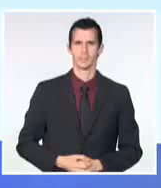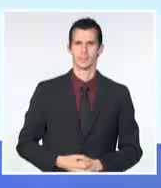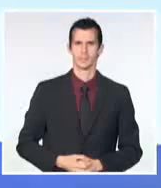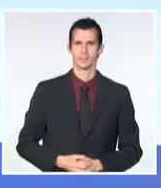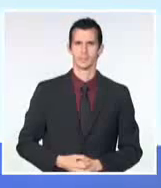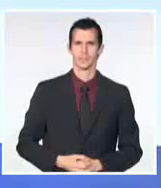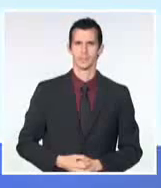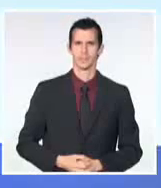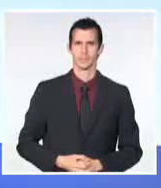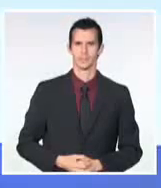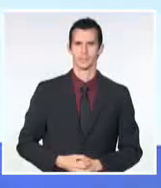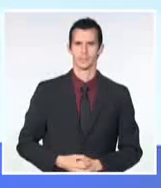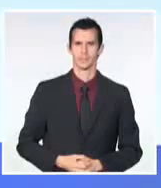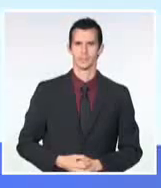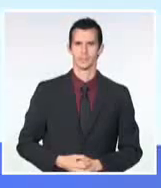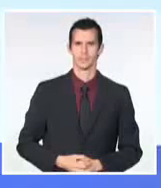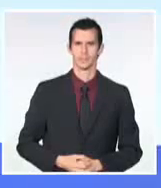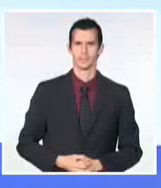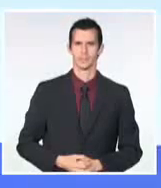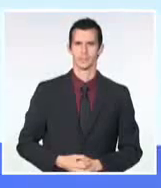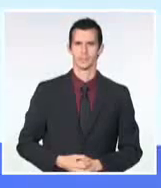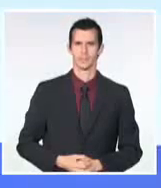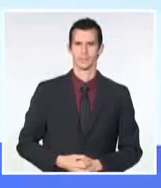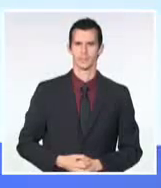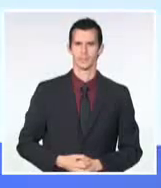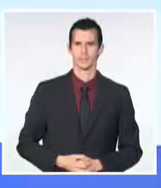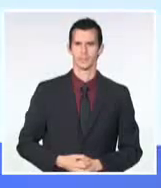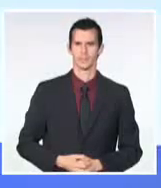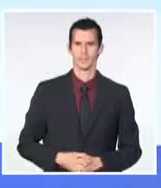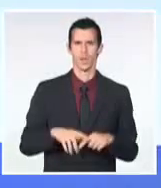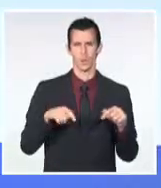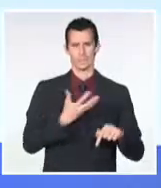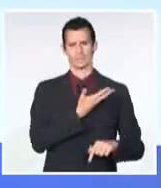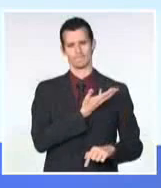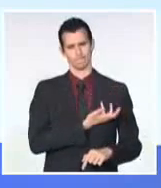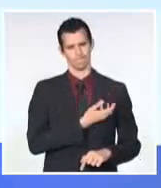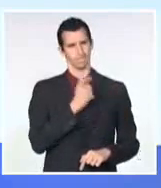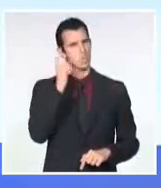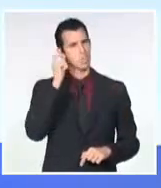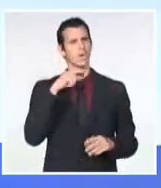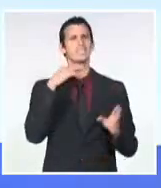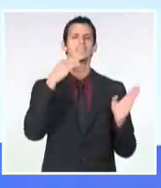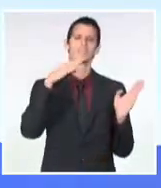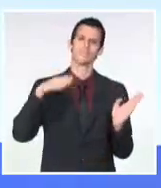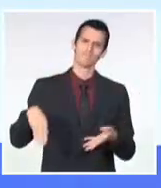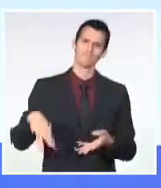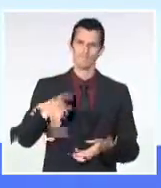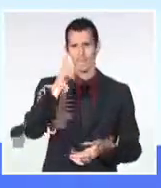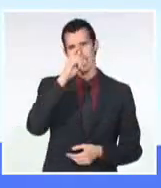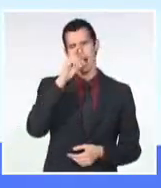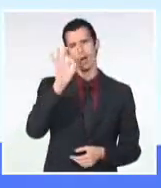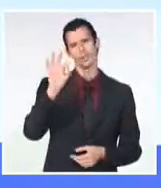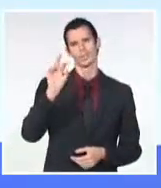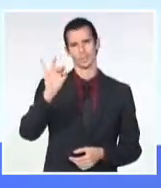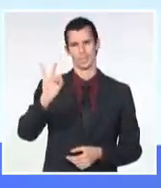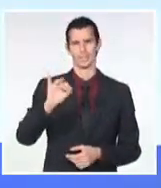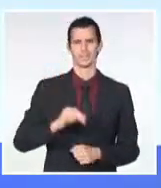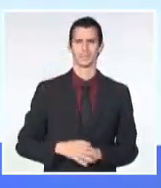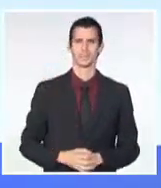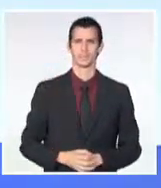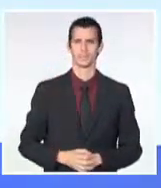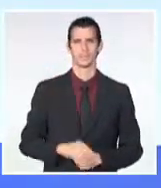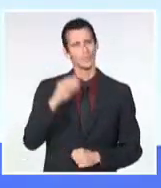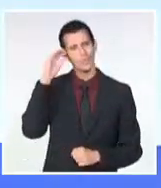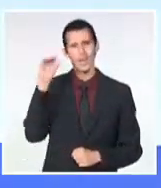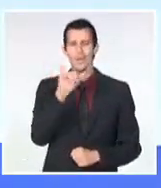Y hoy falleció a los 87 años de edad la doctora María Dolores Ortiz, conocida por los cubanos por sus comparecencias en el